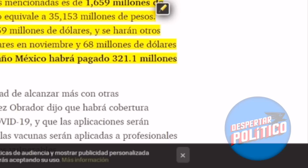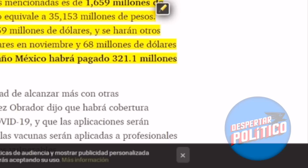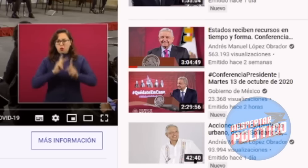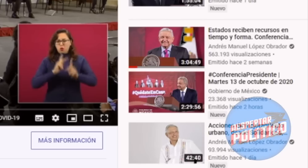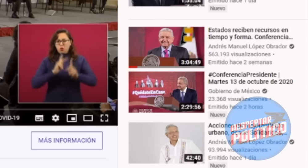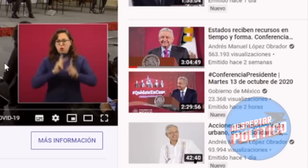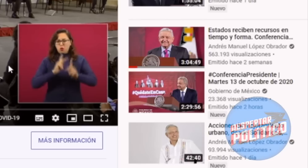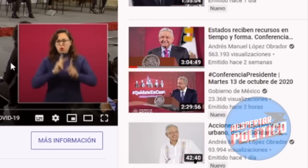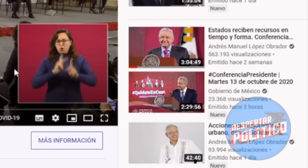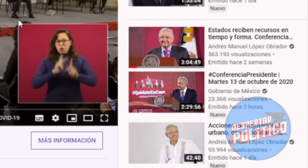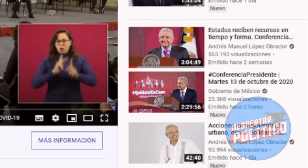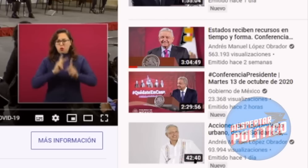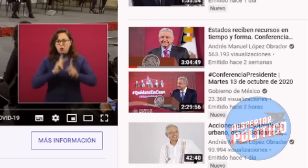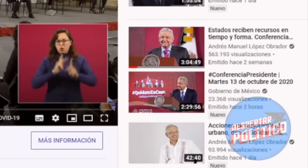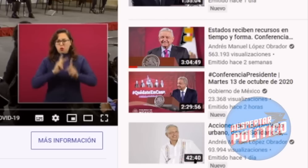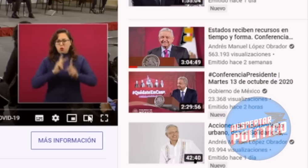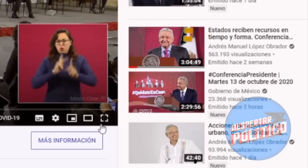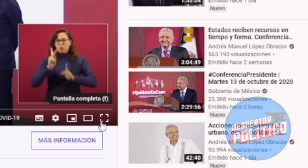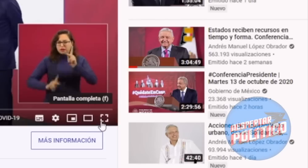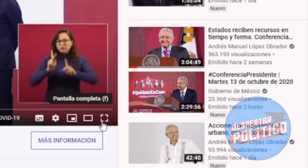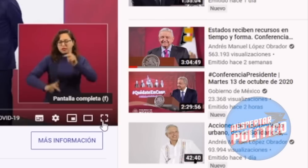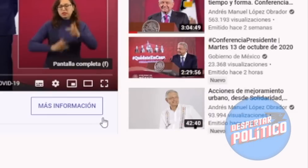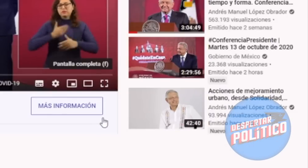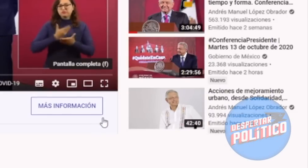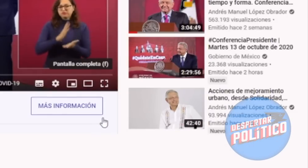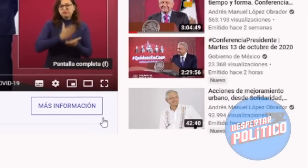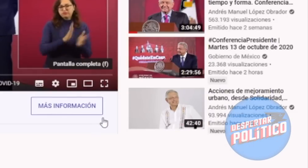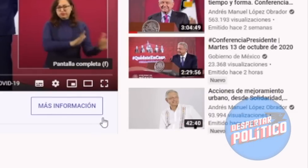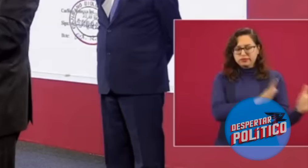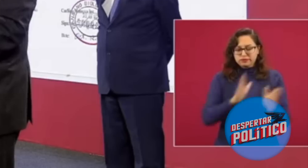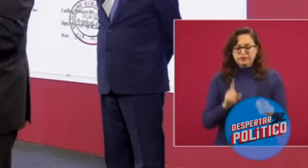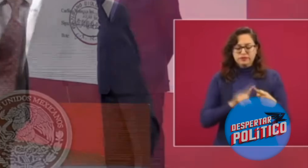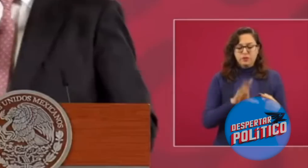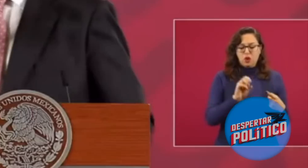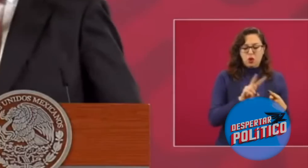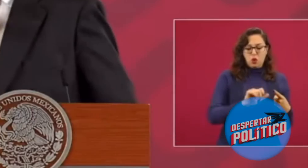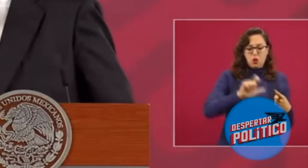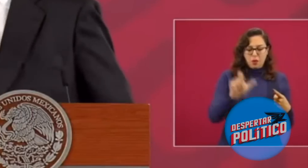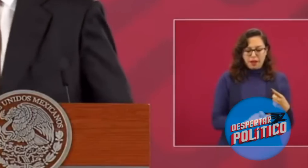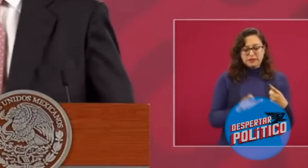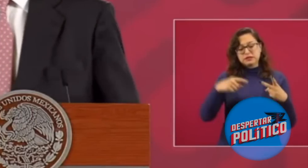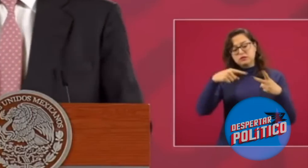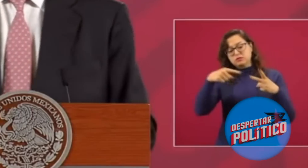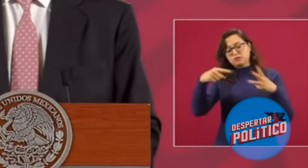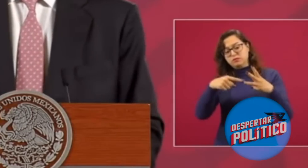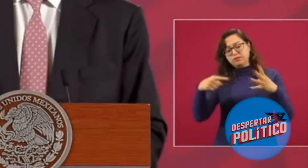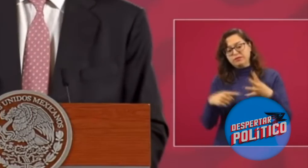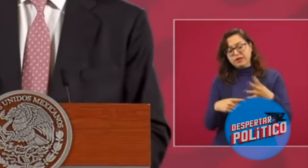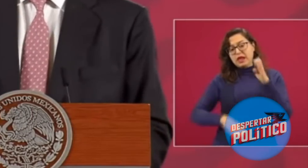varias vacunas. Esto fue lo que dijo Marcelo Ebrard. Si sumamos COVAX más cada una de las tres que acabo de